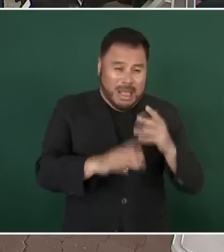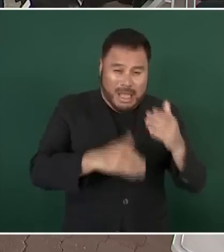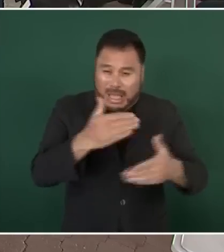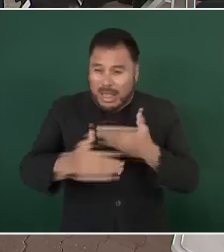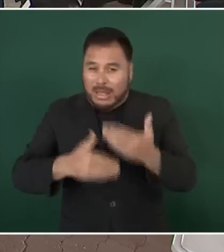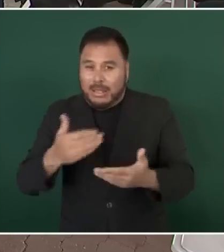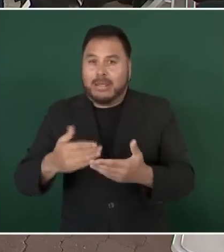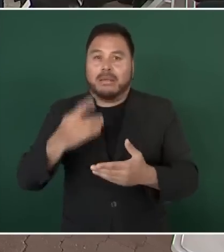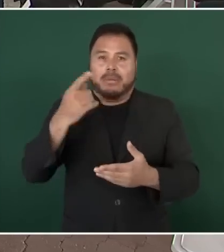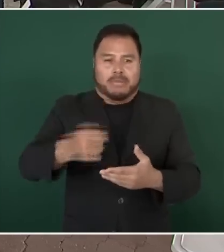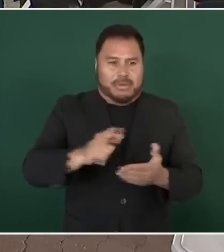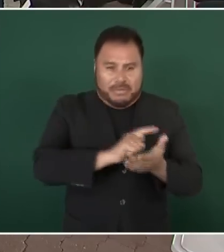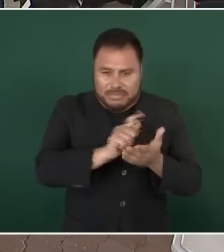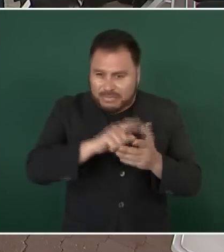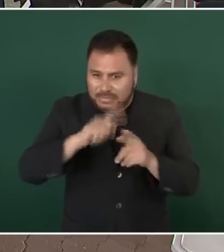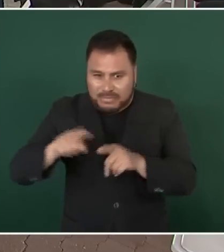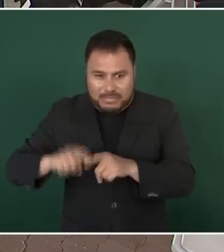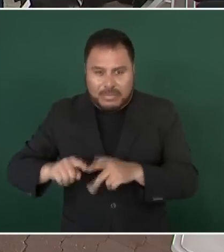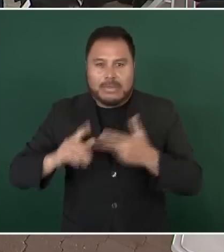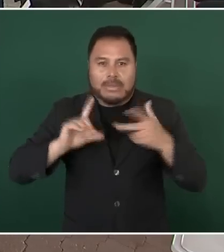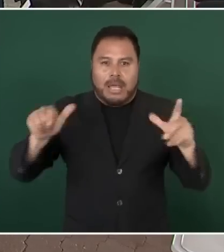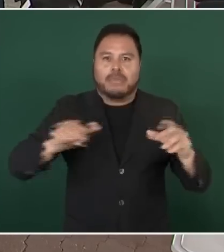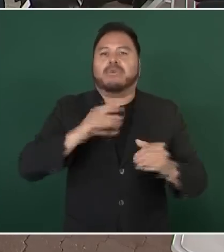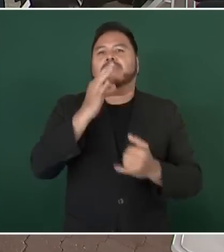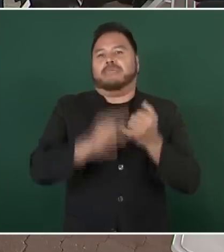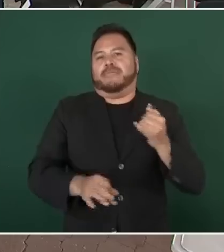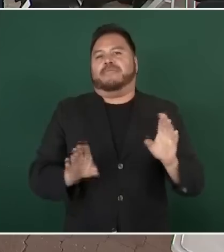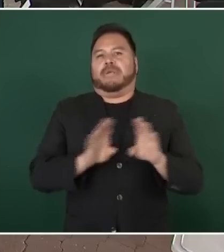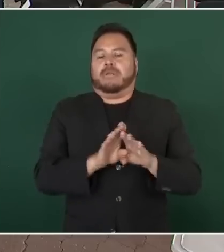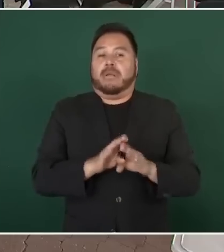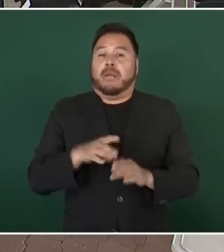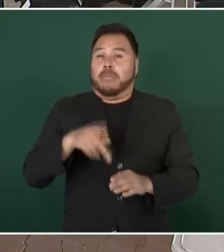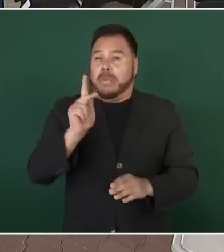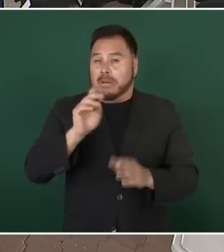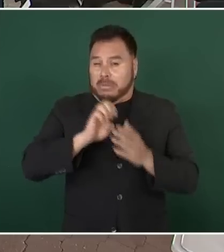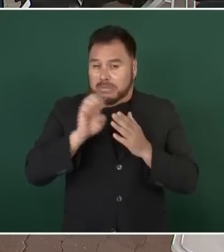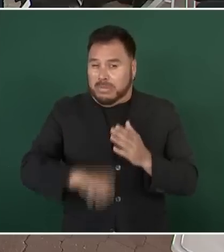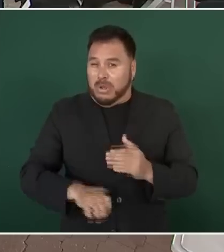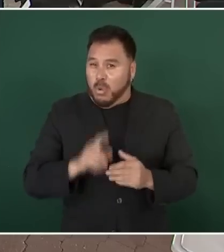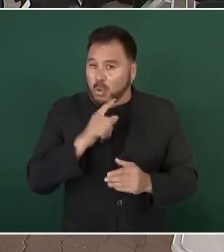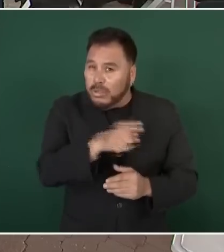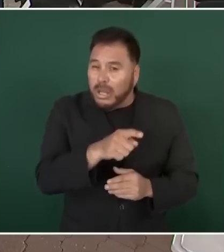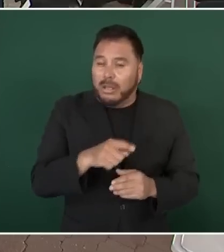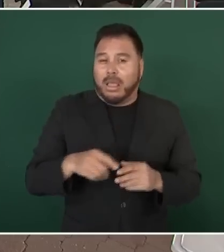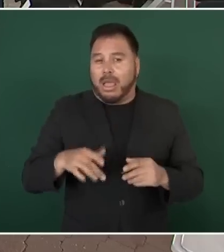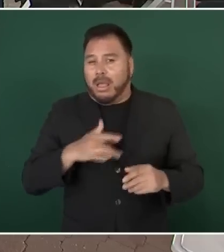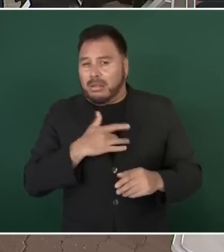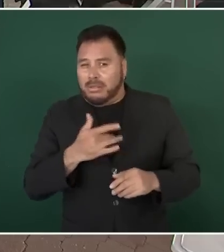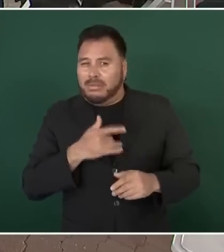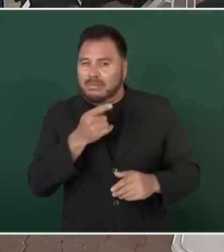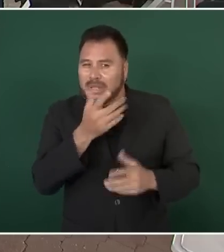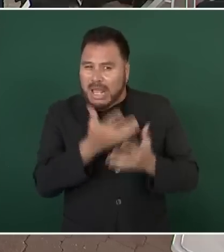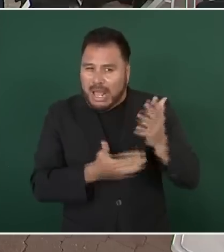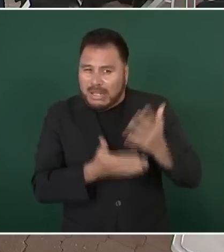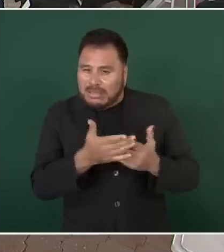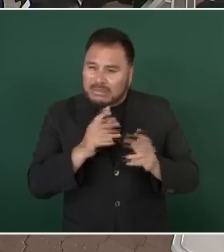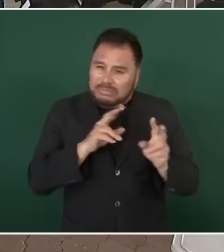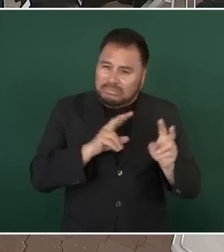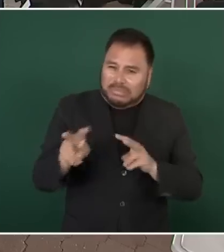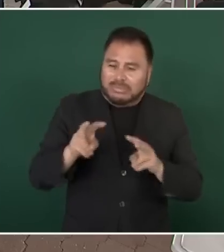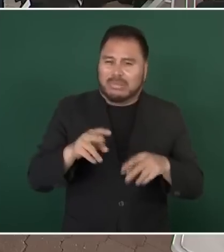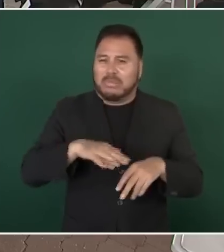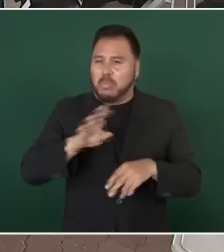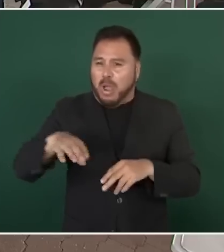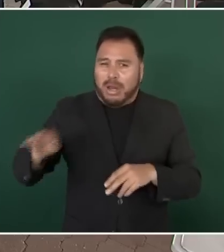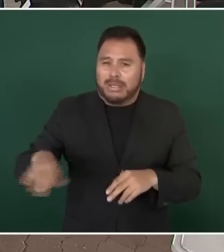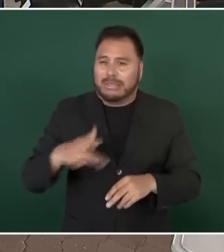Pero ay de usted, se ha acobardado ante la vista de la sangre o